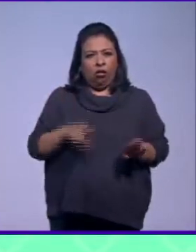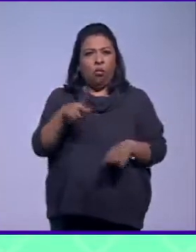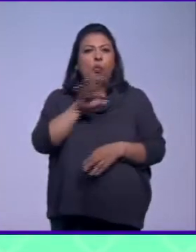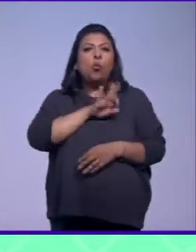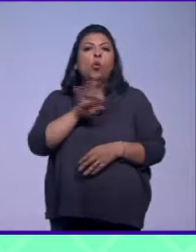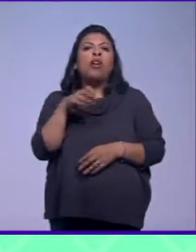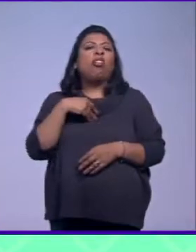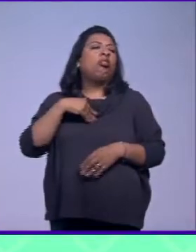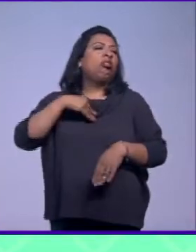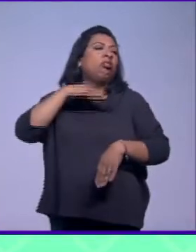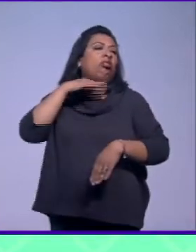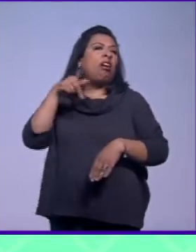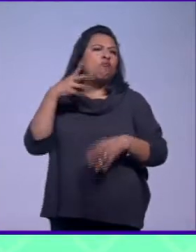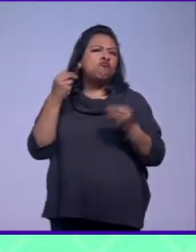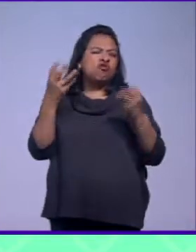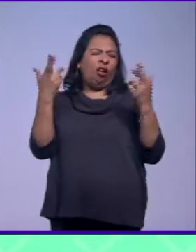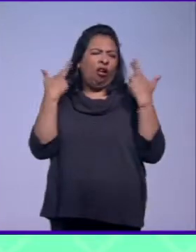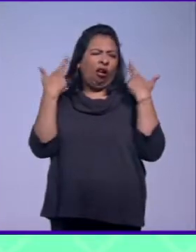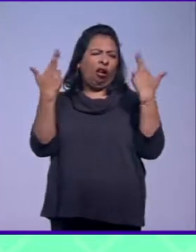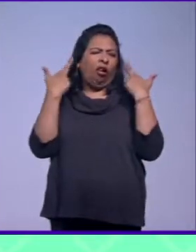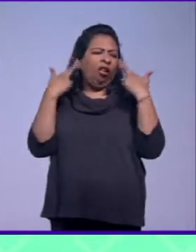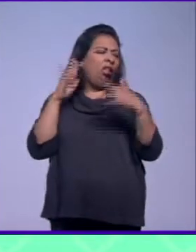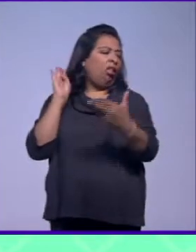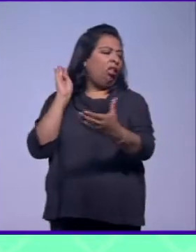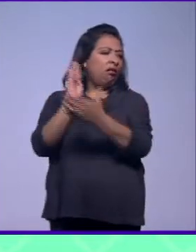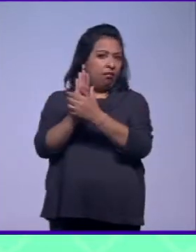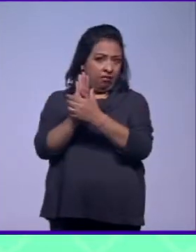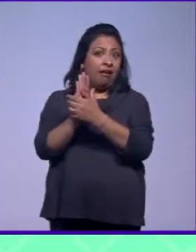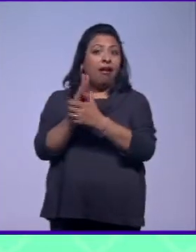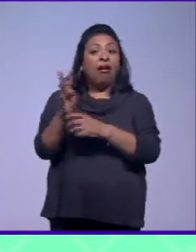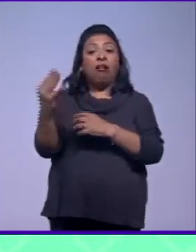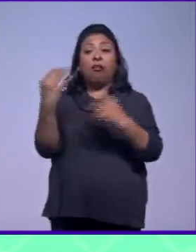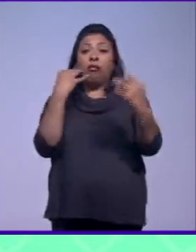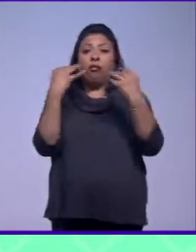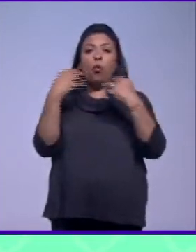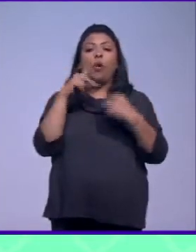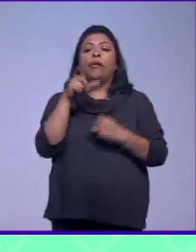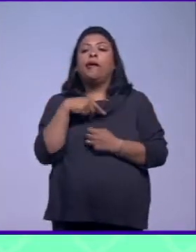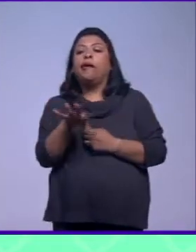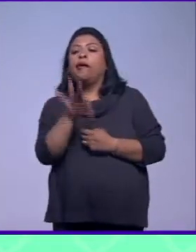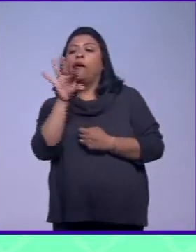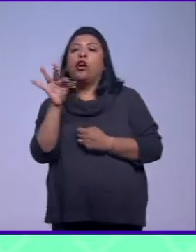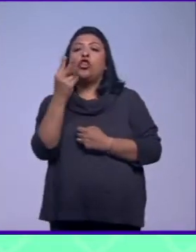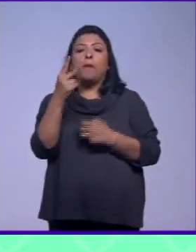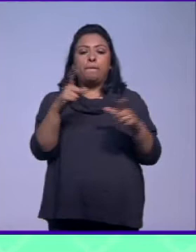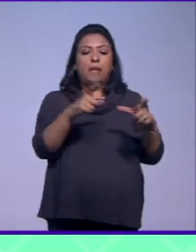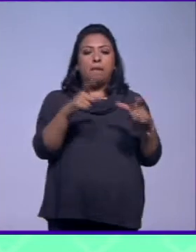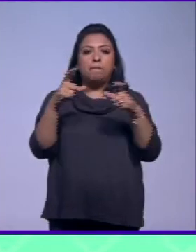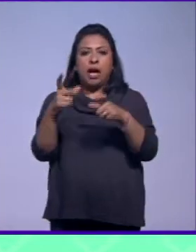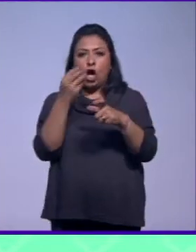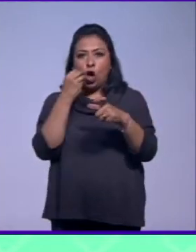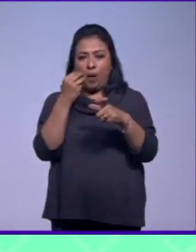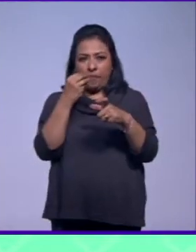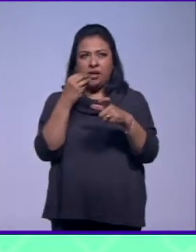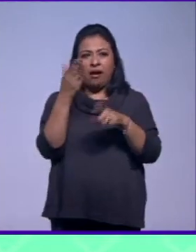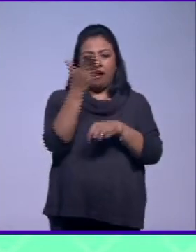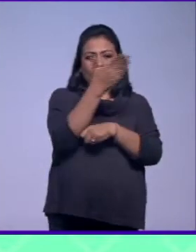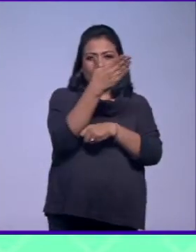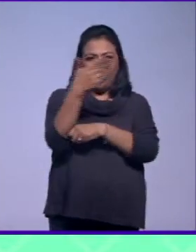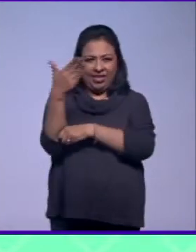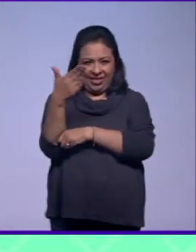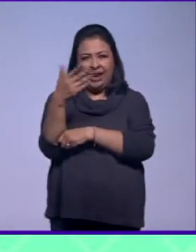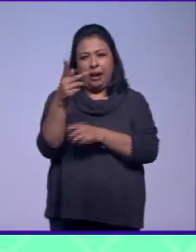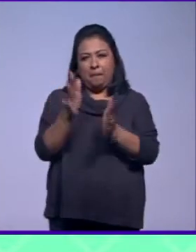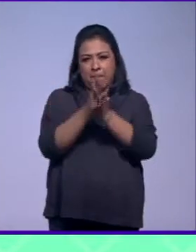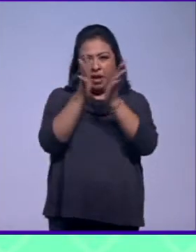le permitirá eludir el estrés que puede generar el ruido de la gente que observa durante sus elecciones entre dos platos de comida con banderas de las selecciones